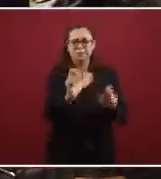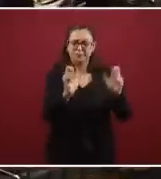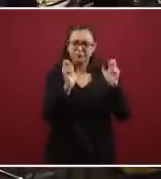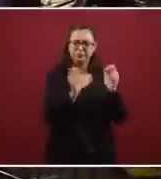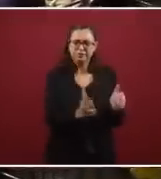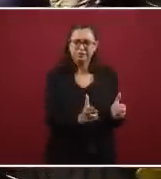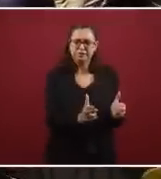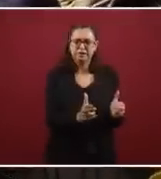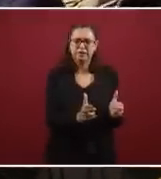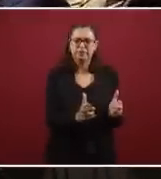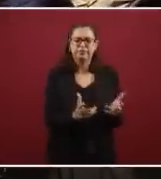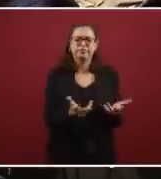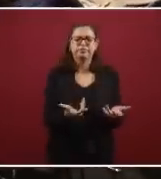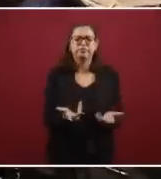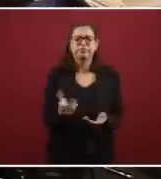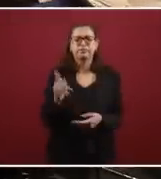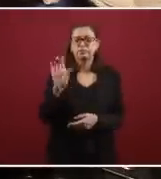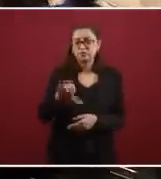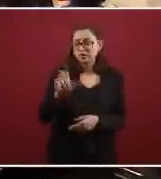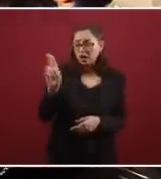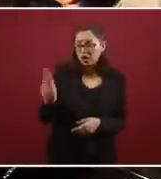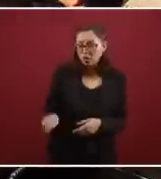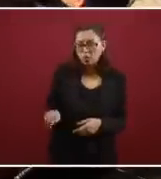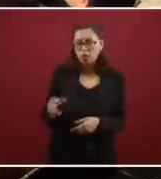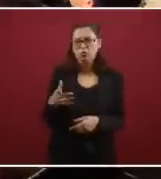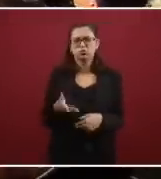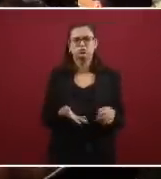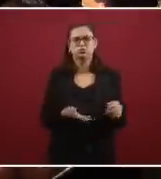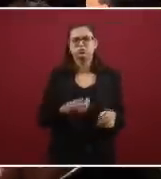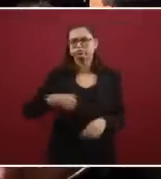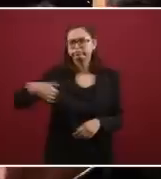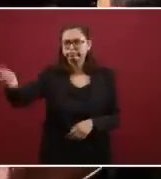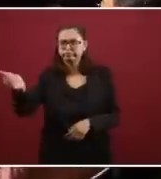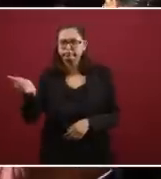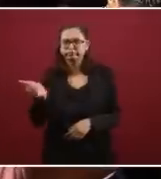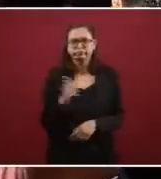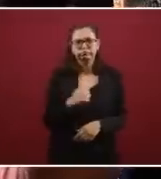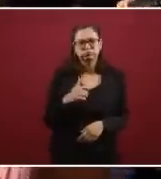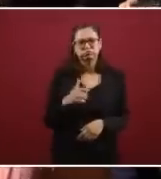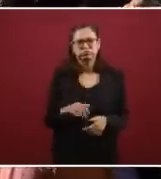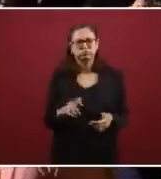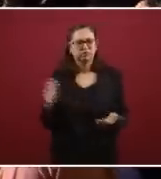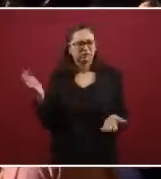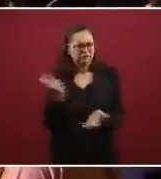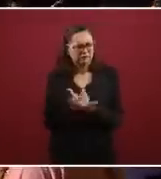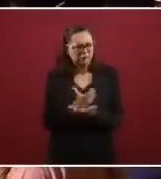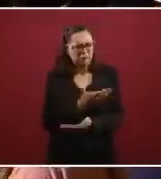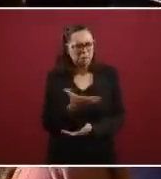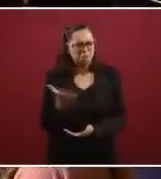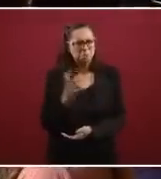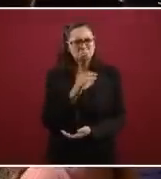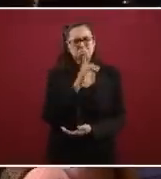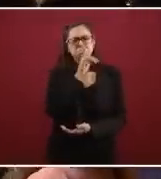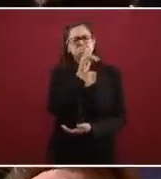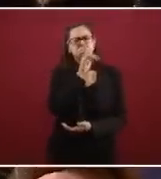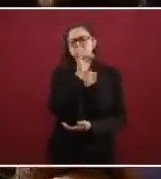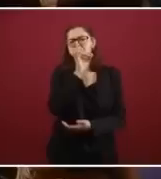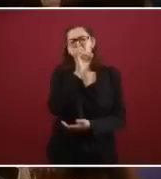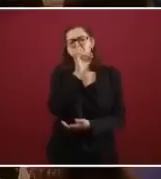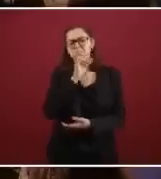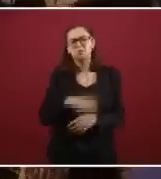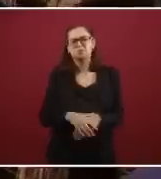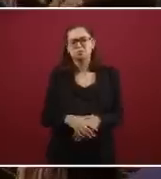hasta Cancún y regresan, y no es muy caro, hay quienes